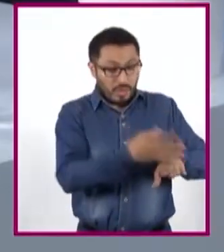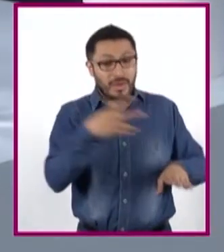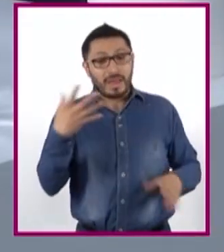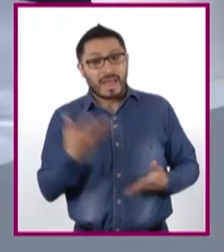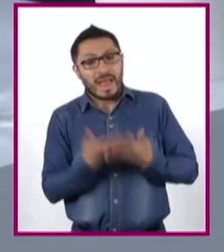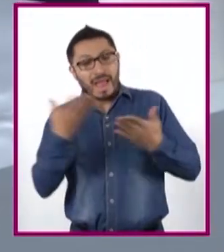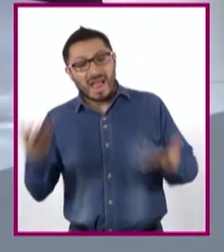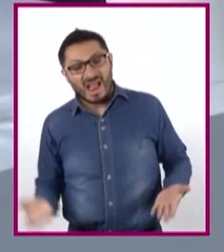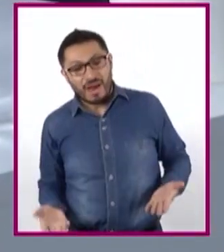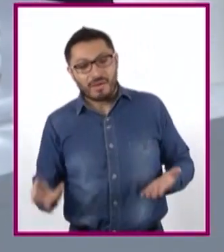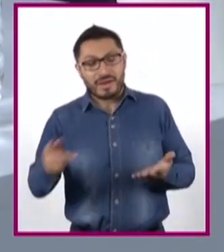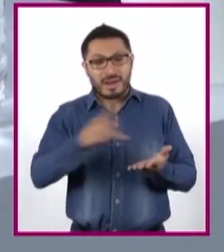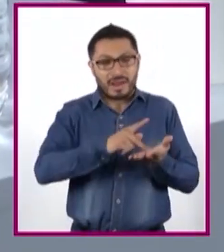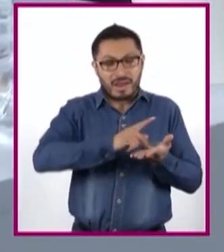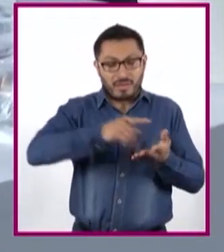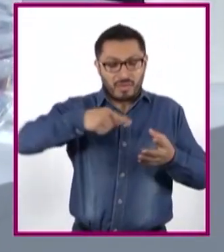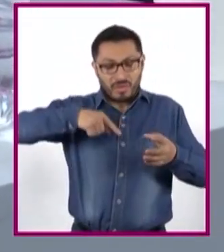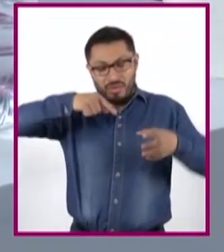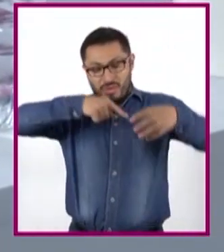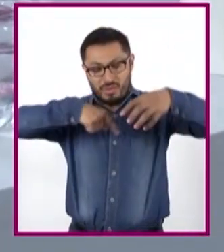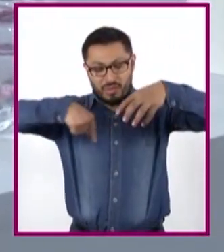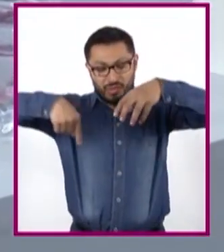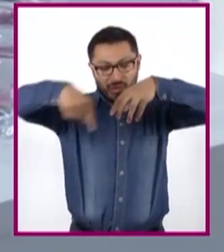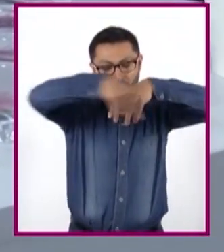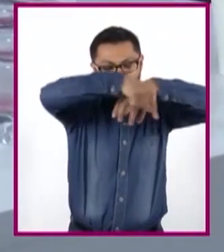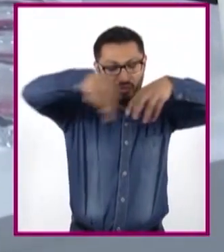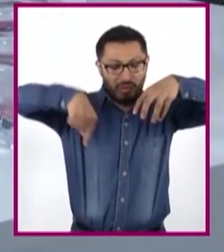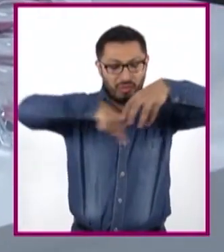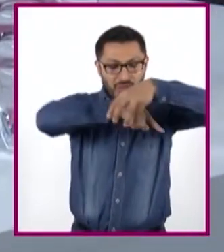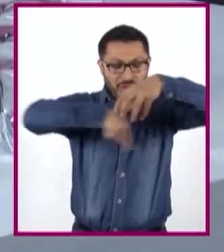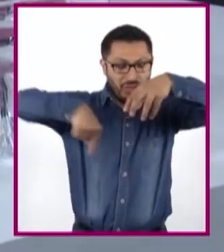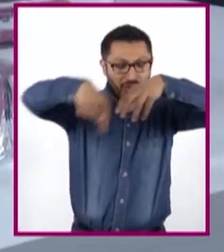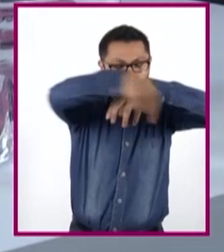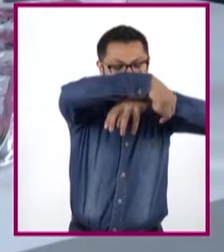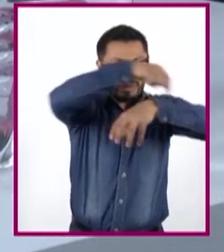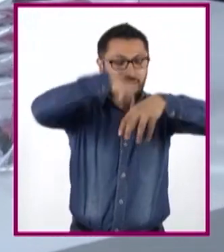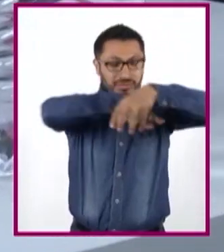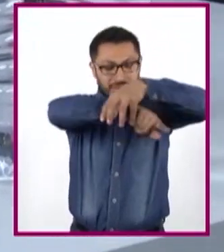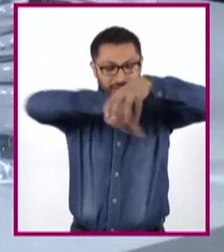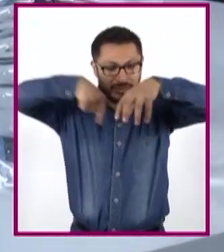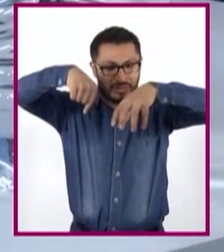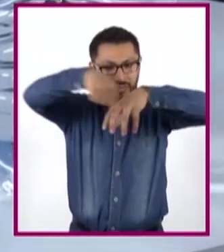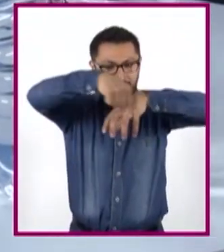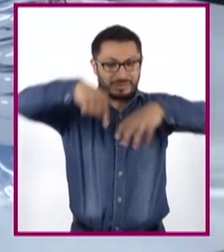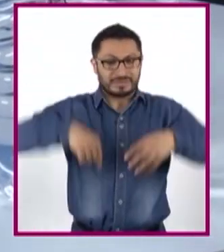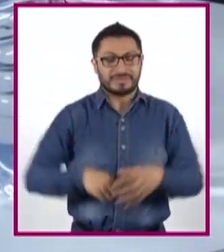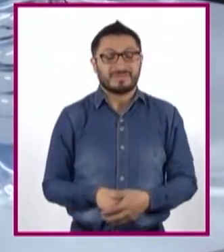y marca una circunferencia en la lata que tienes extendida.